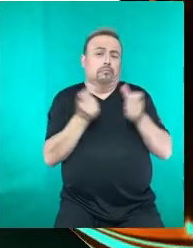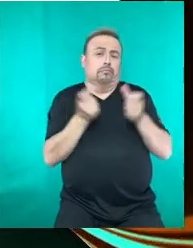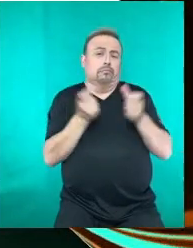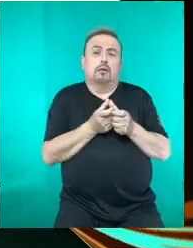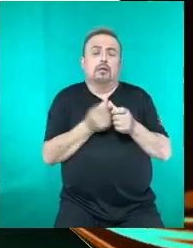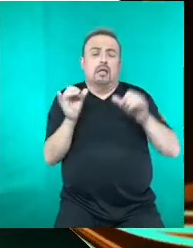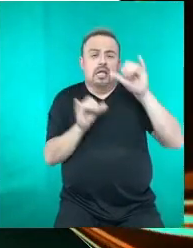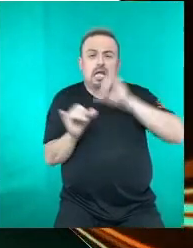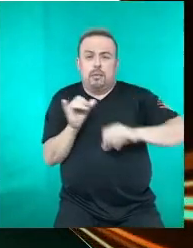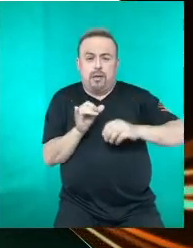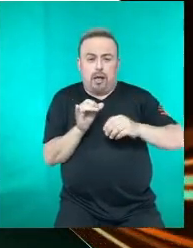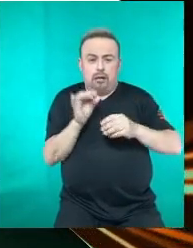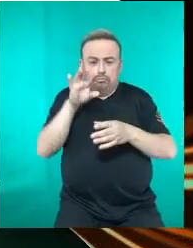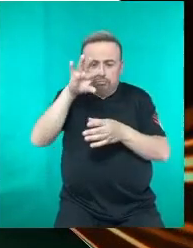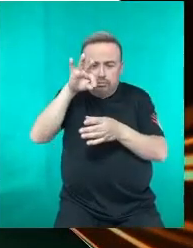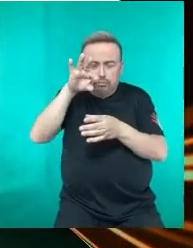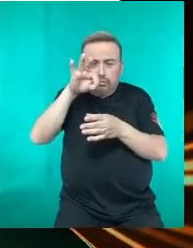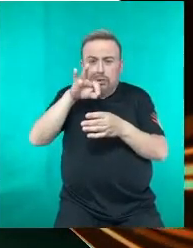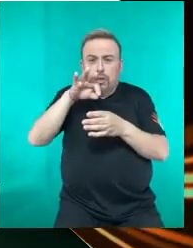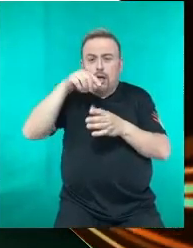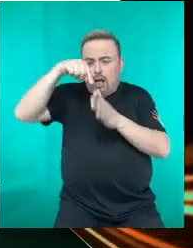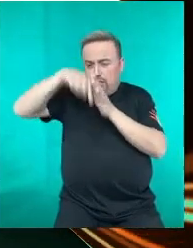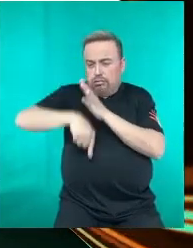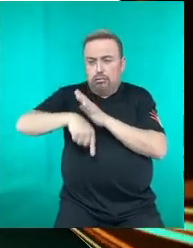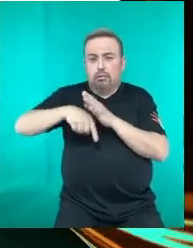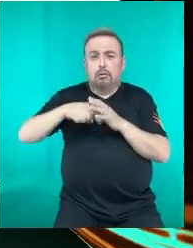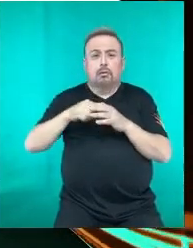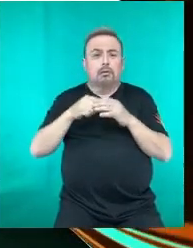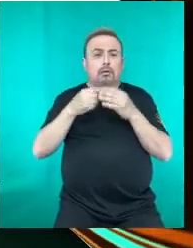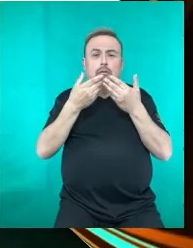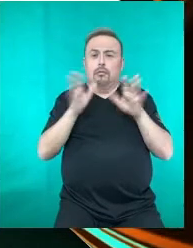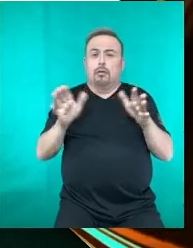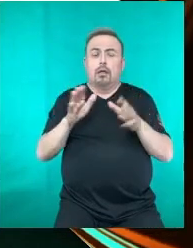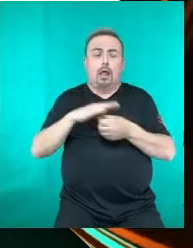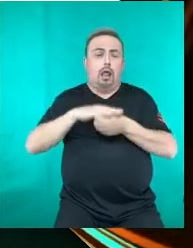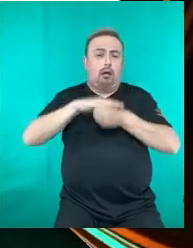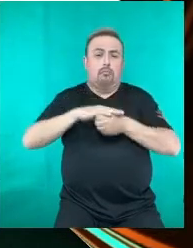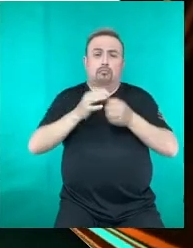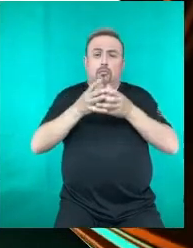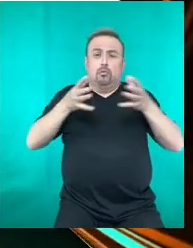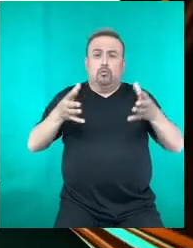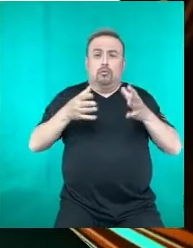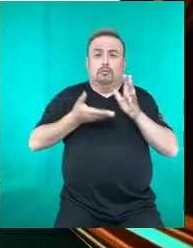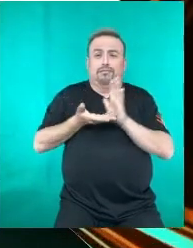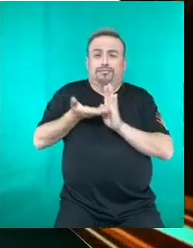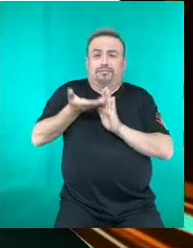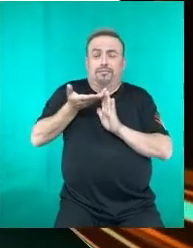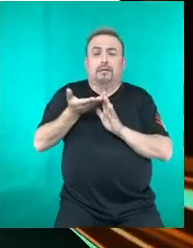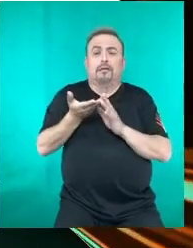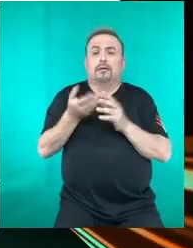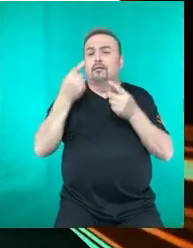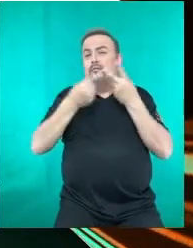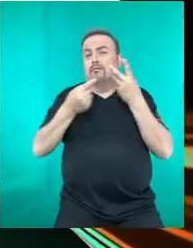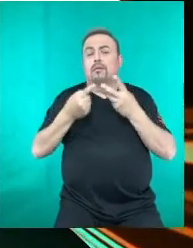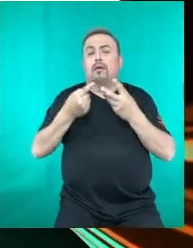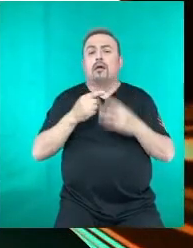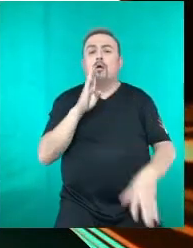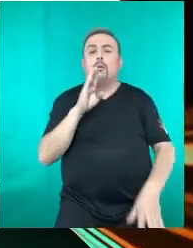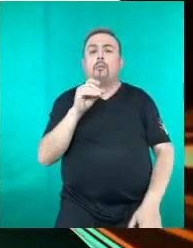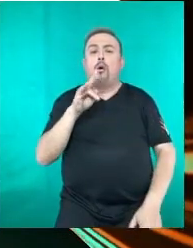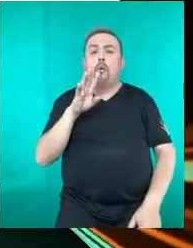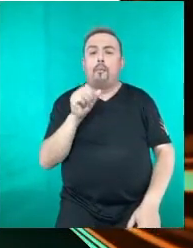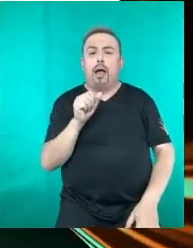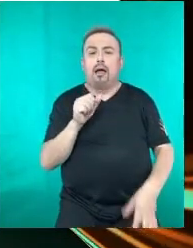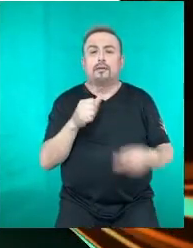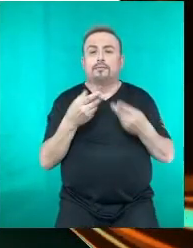químicos, sumergibles, verticales, de alta presión. Aquí hay muchos flujos, desde el